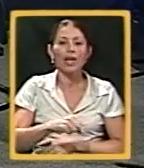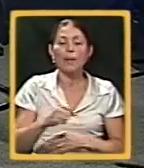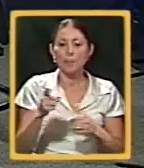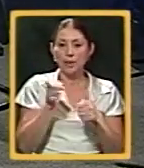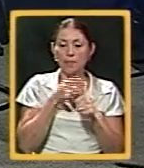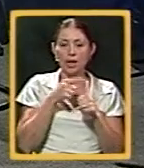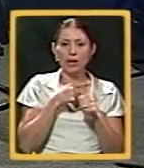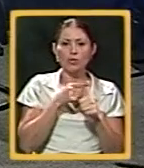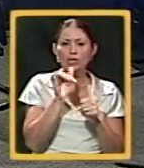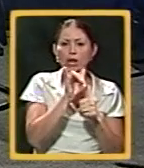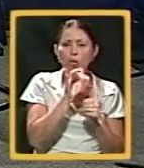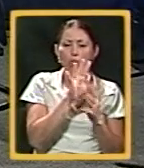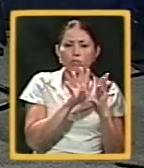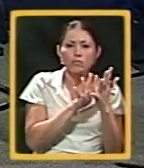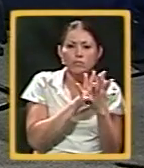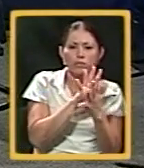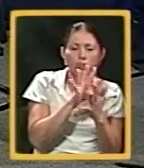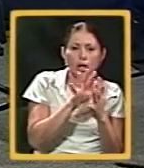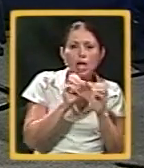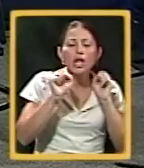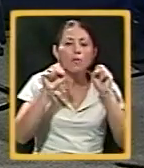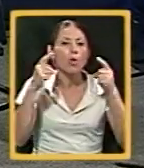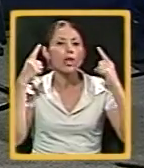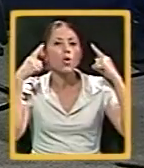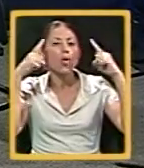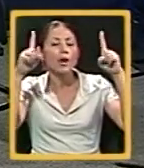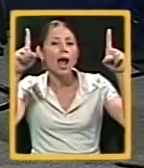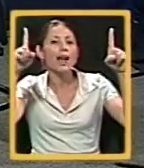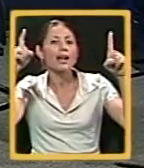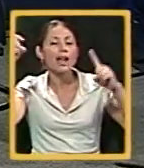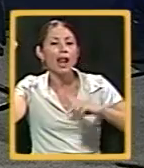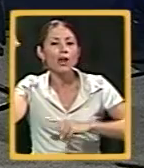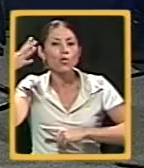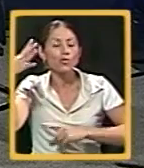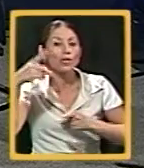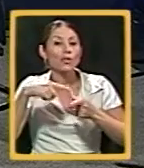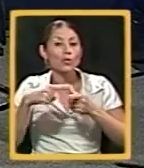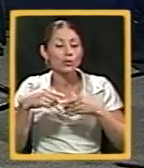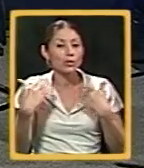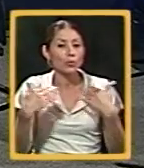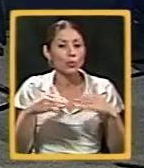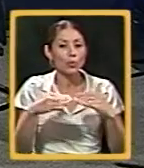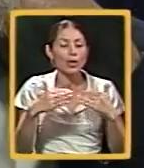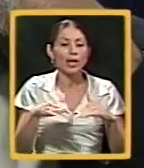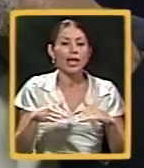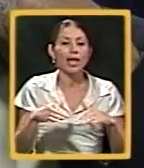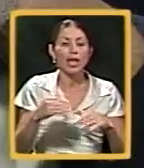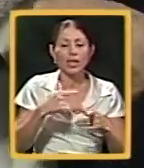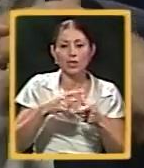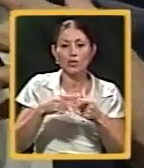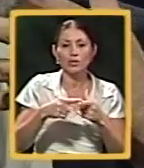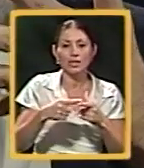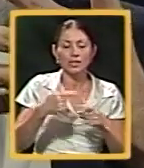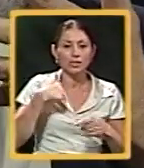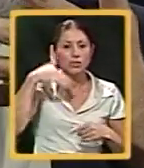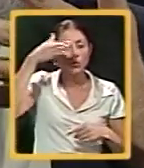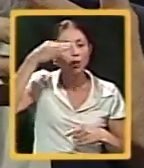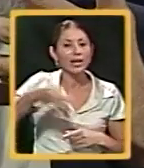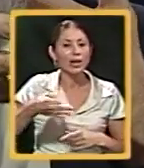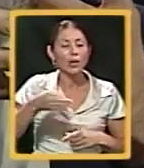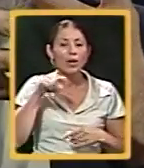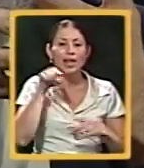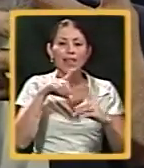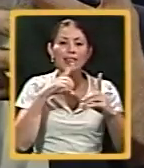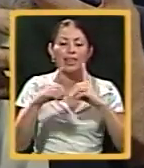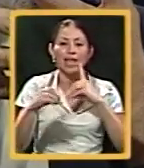y poder encontrar la luz que no se sabe dónde está. Que no se sabe dónde está, así es. Me parece que ahí el